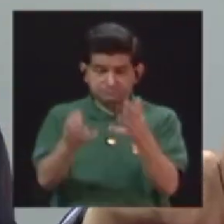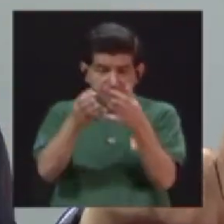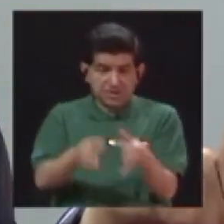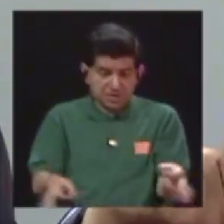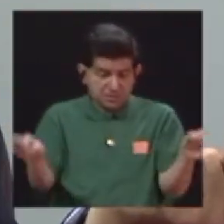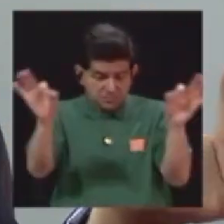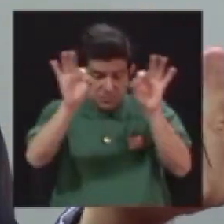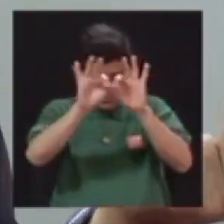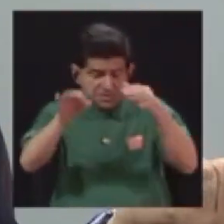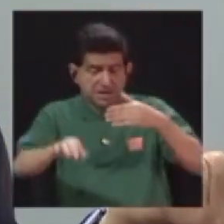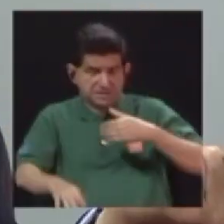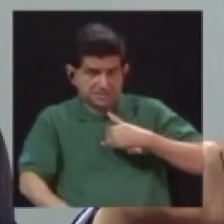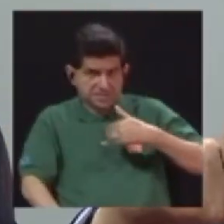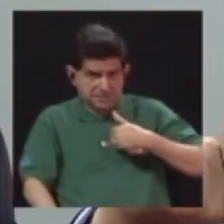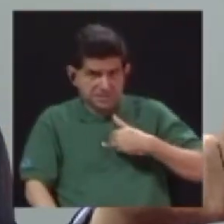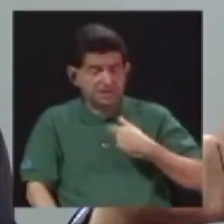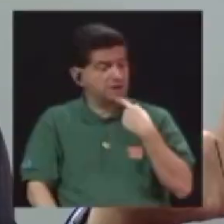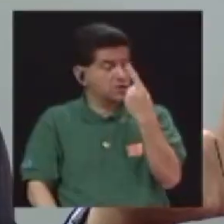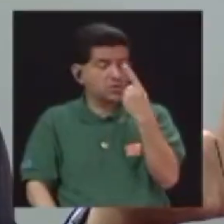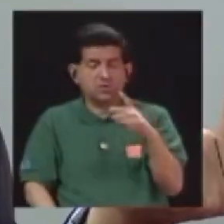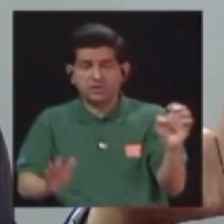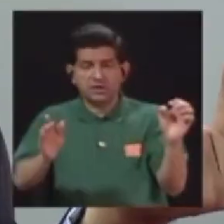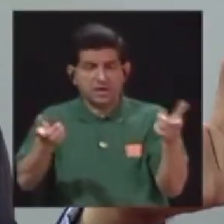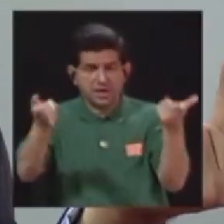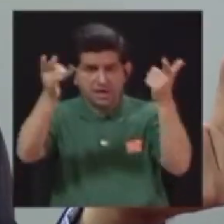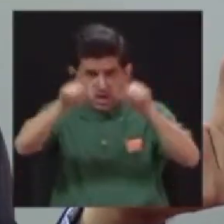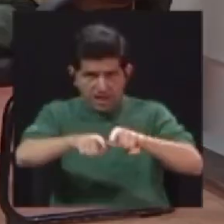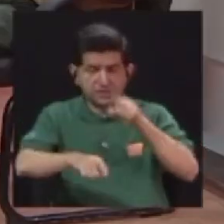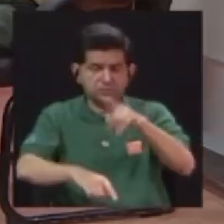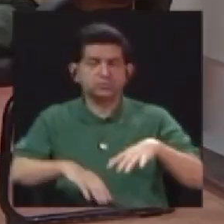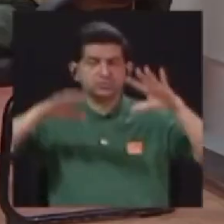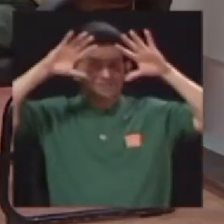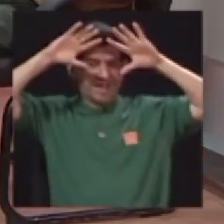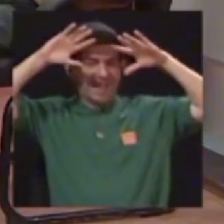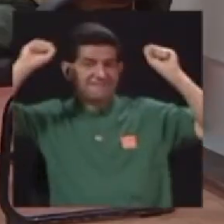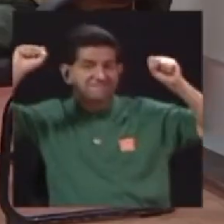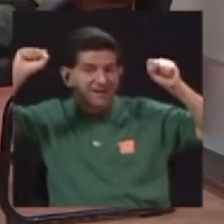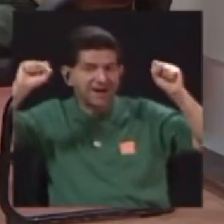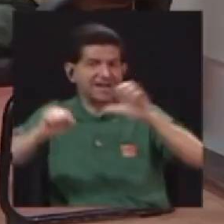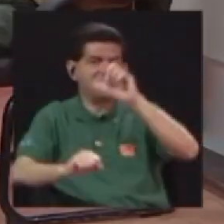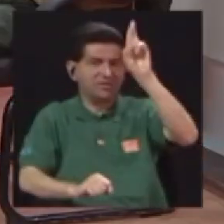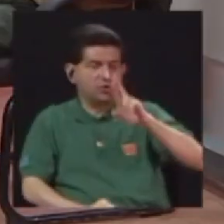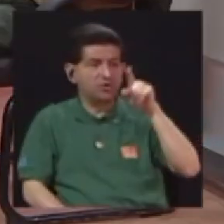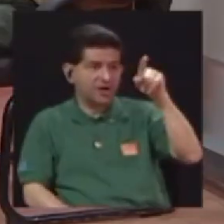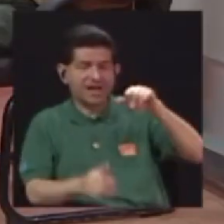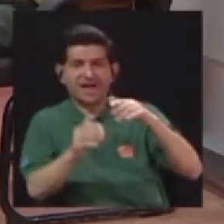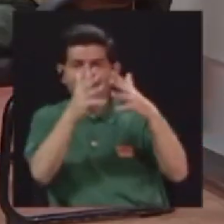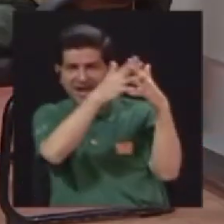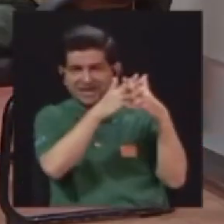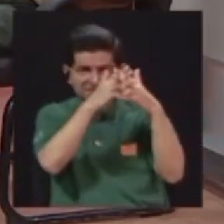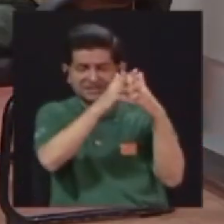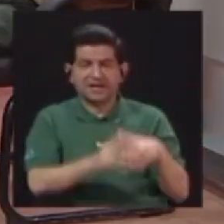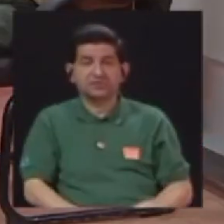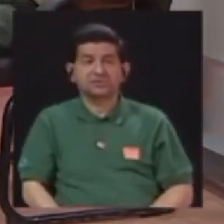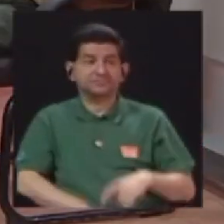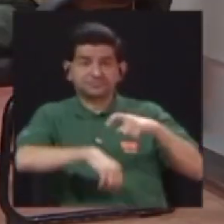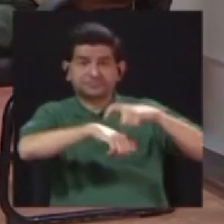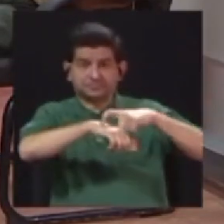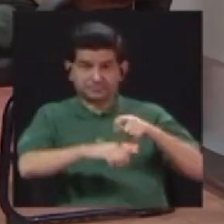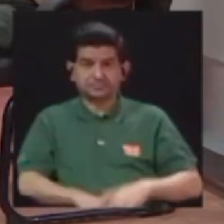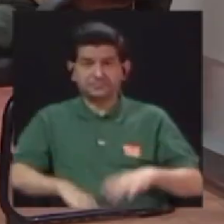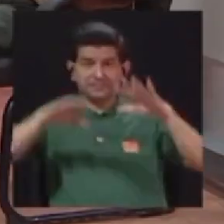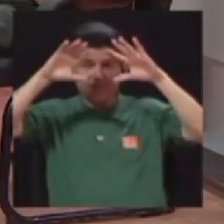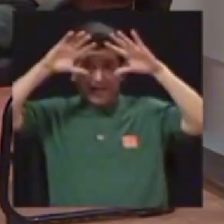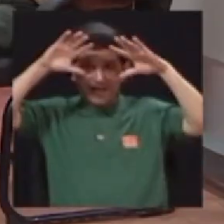significativas, no mencioné el hecho de que usted fue embajador de Costa Rica en Estados Unidos y se le quemó la embajada,